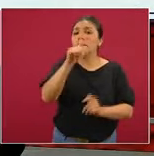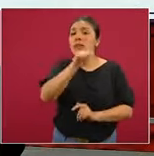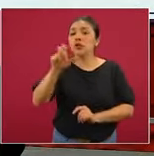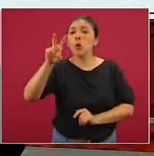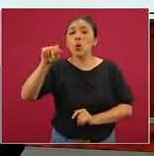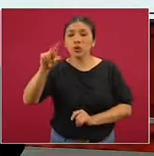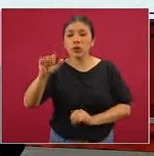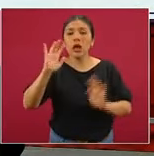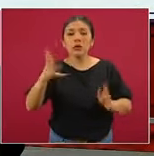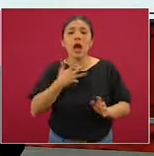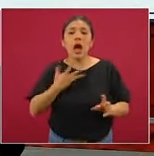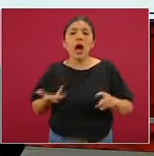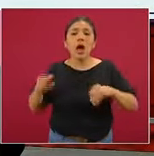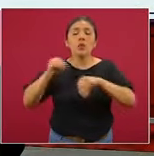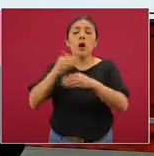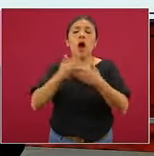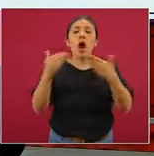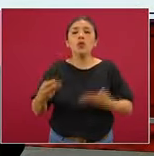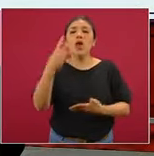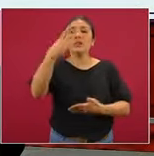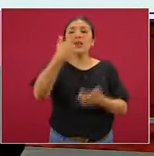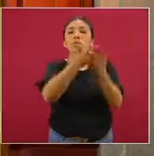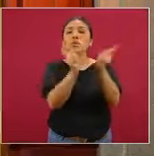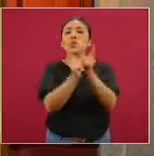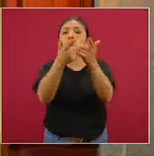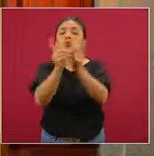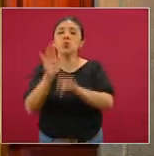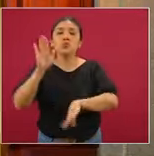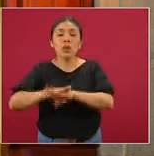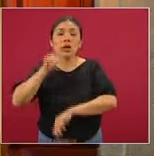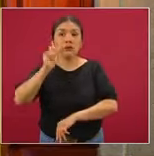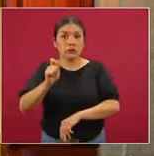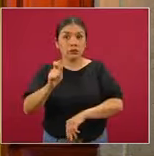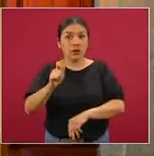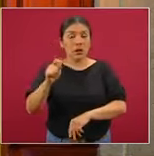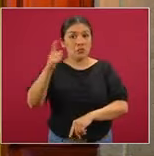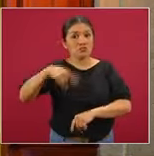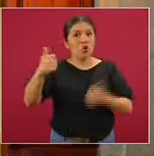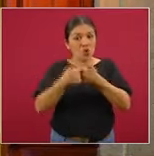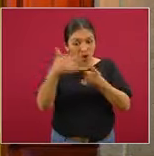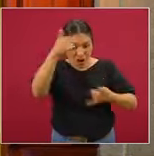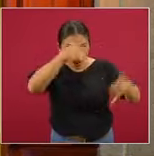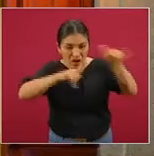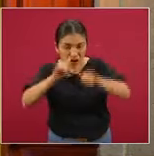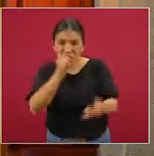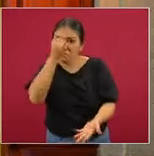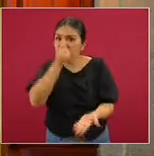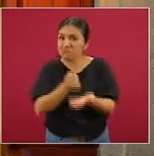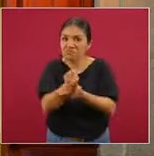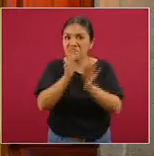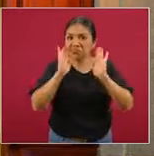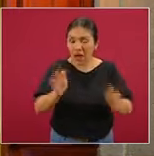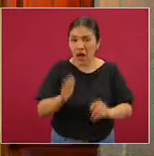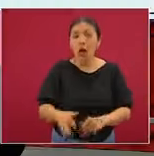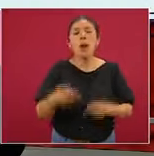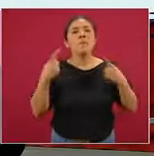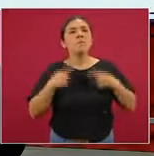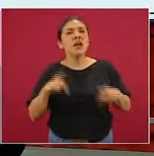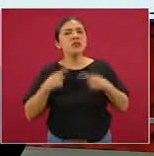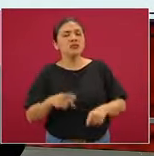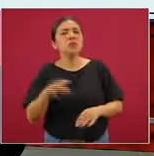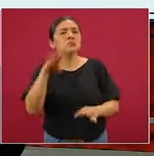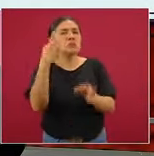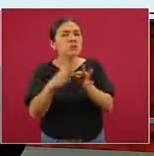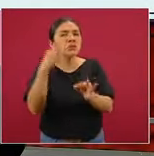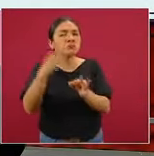789.780 que tienen integrados ahora estos tres grupos, que son los casos ya confirmados por laboratorio, las personas que se están